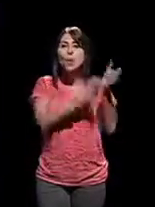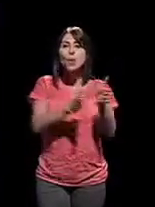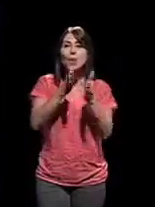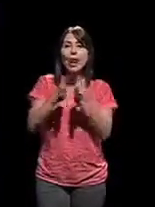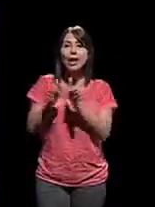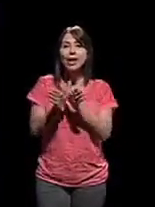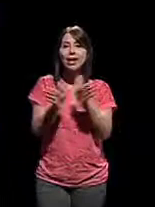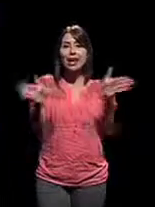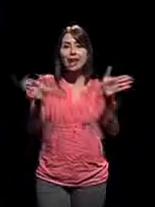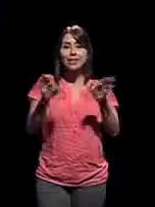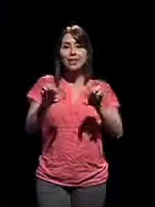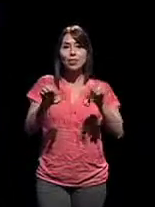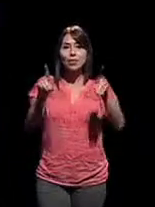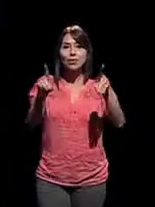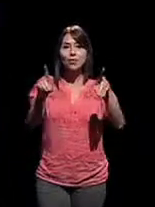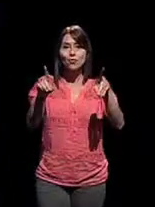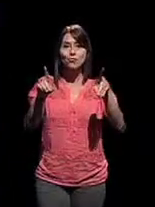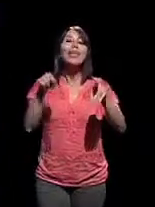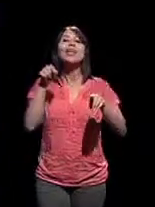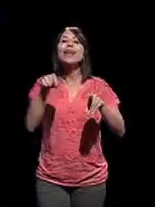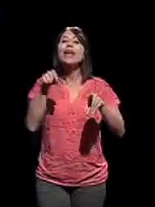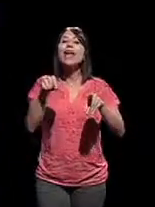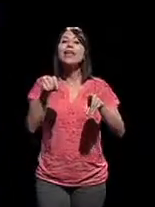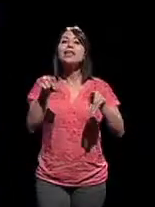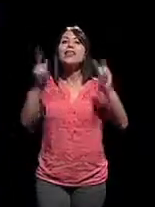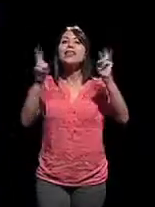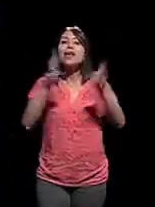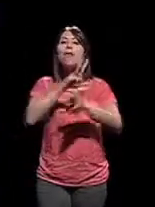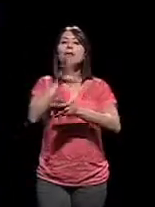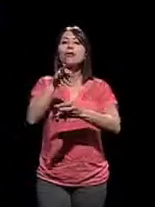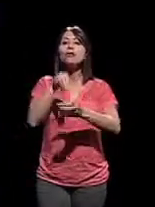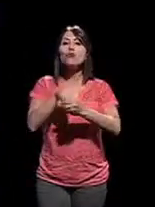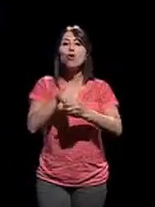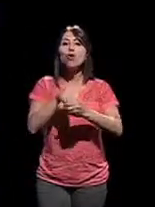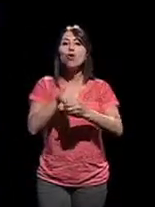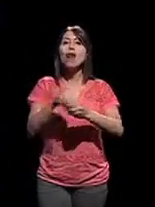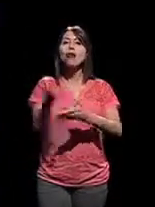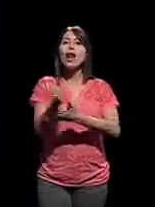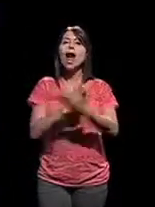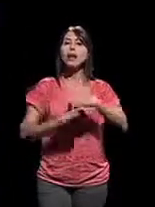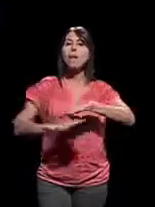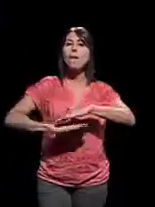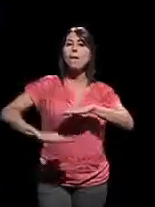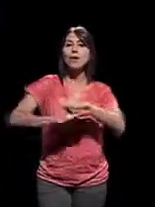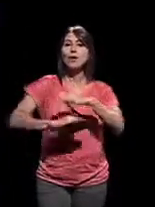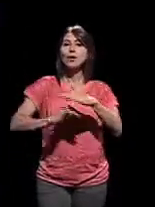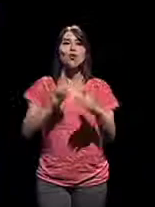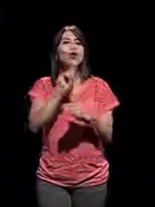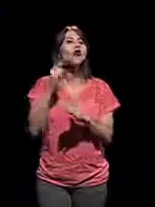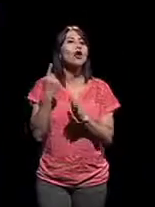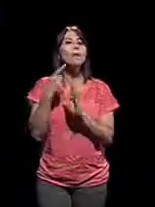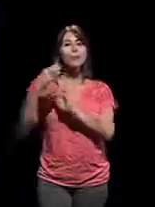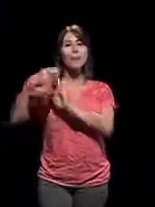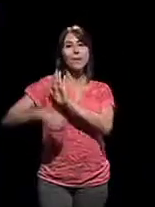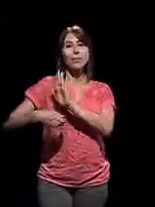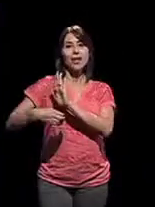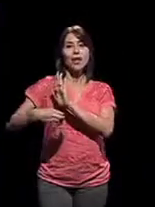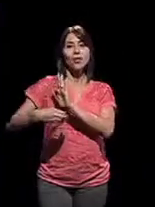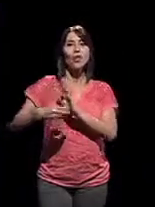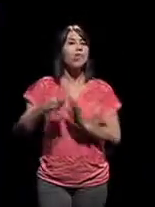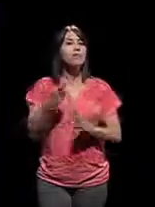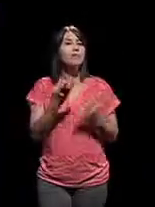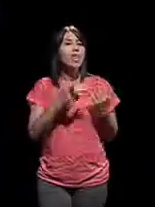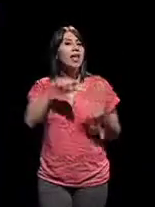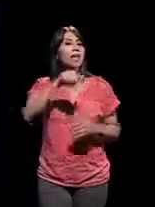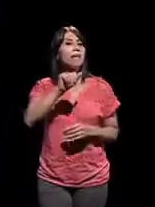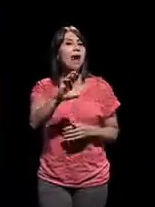de un plan general de educación que tuviera la inclusión como columna vertebral y no fuera un apartado, educación para